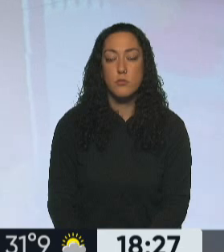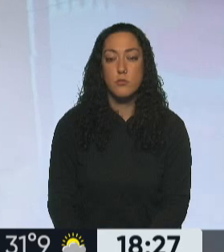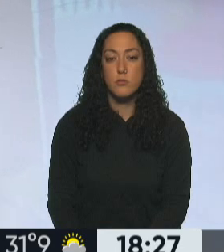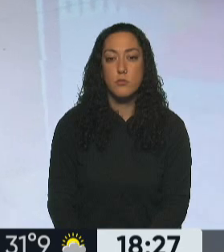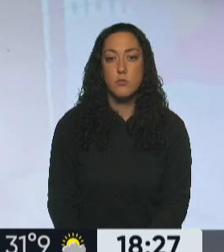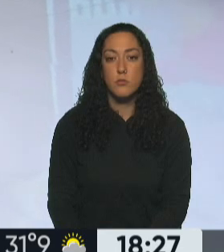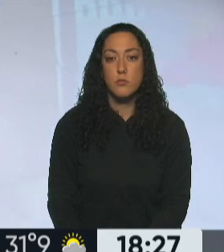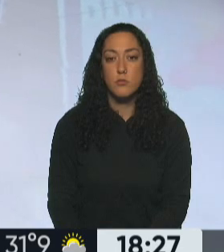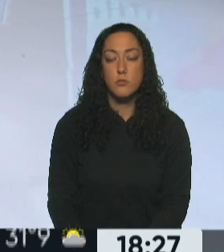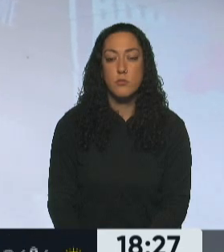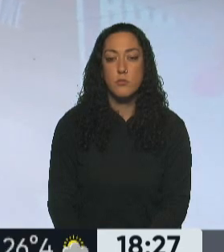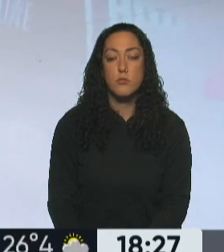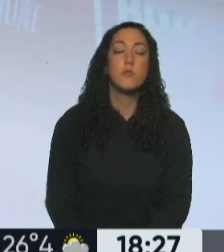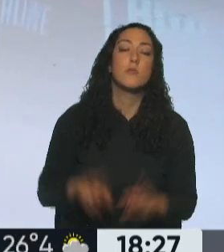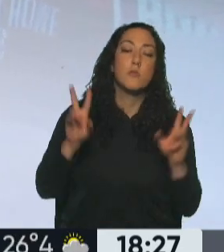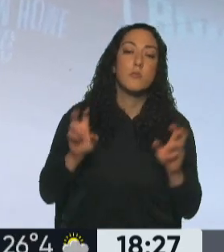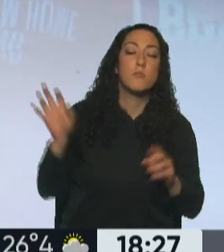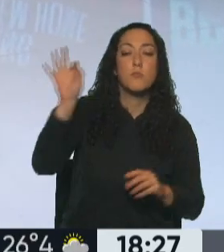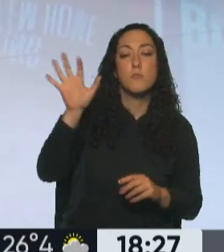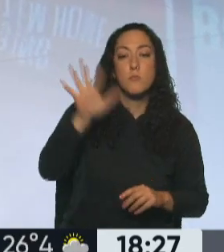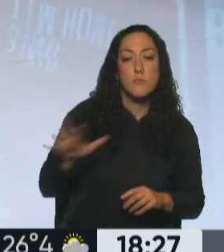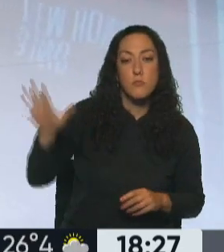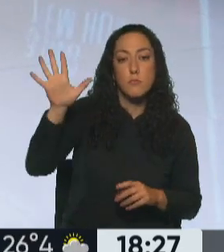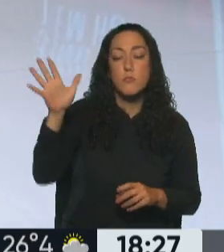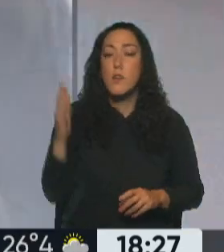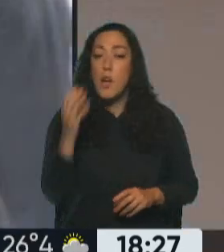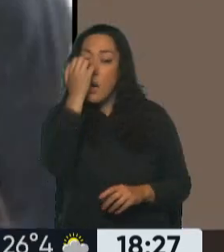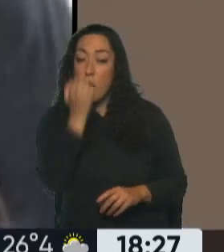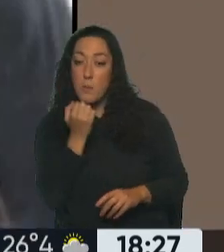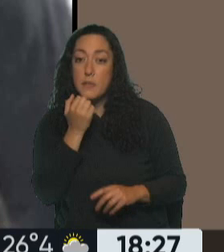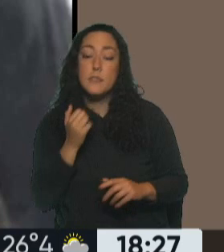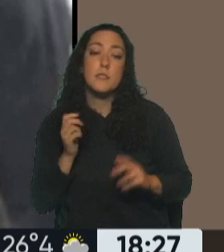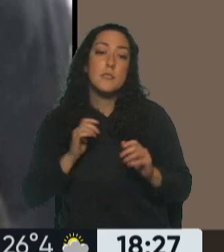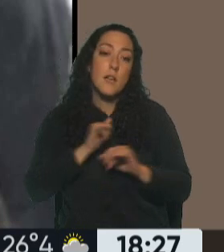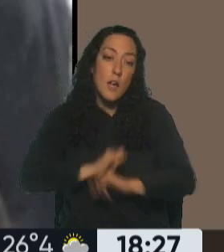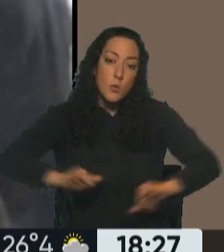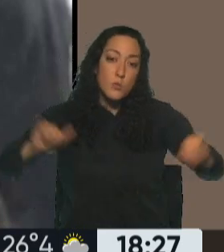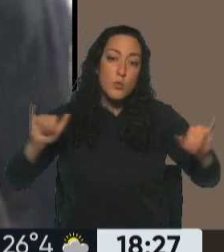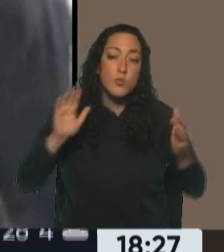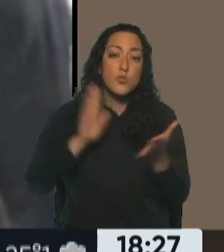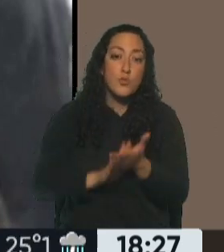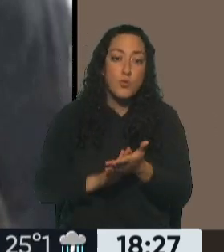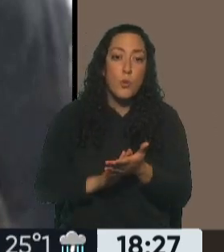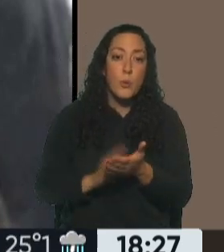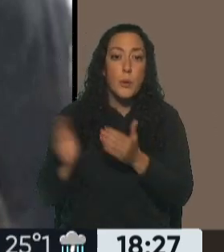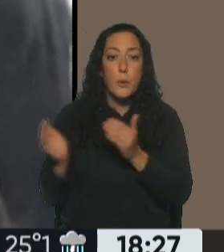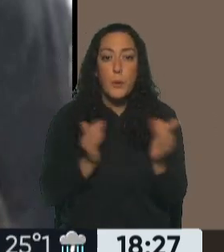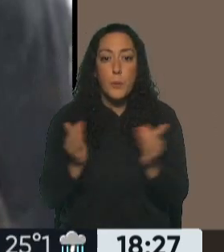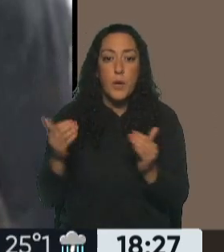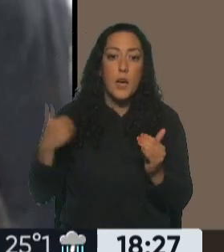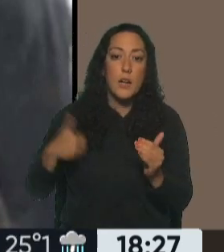estamos en el conflicto de medio oriente jamás anunció en la jornada de hoy sobre la muerte del bebé